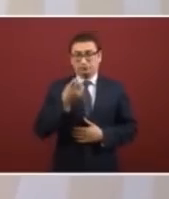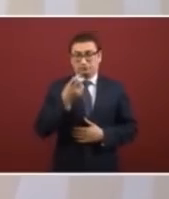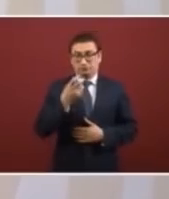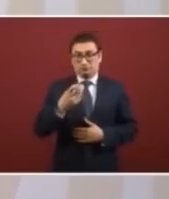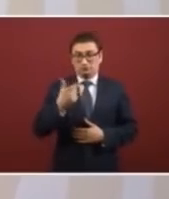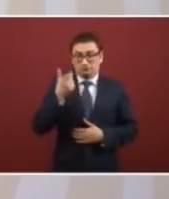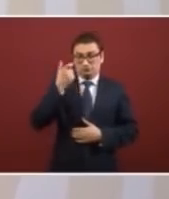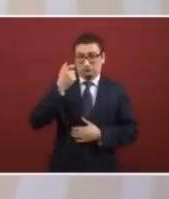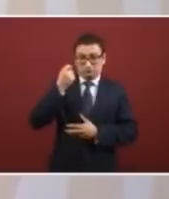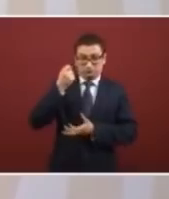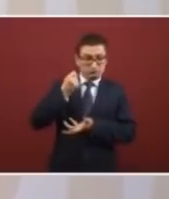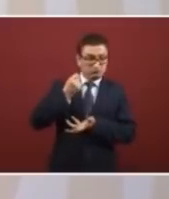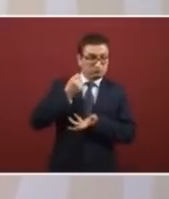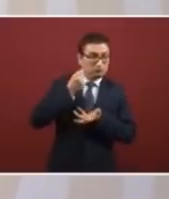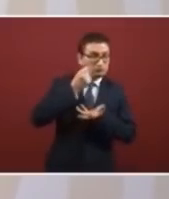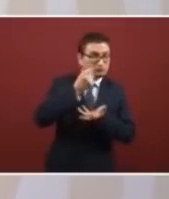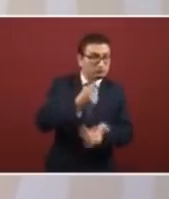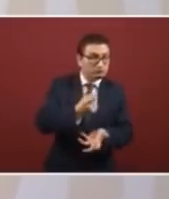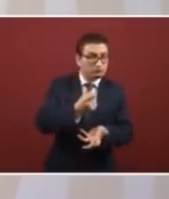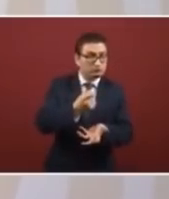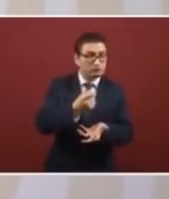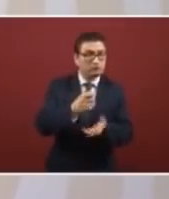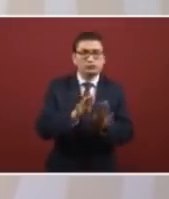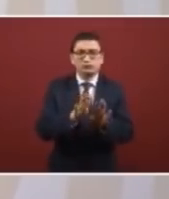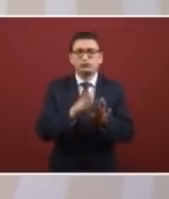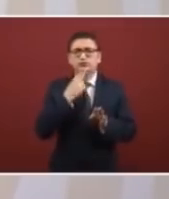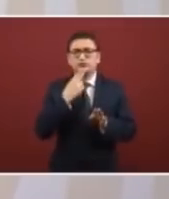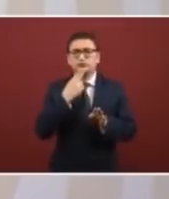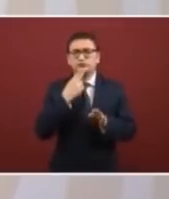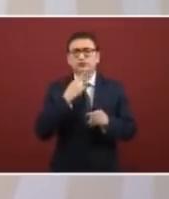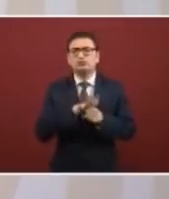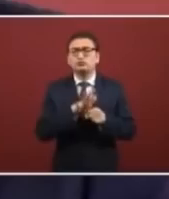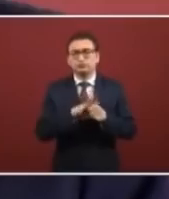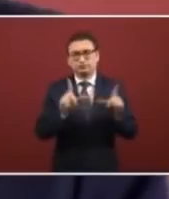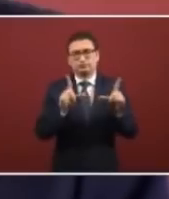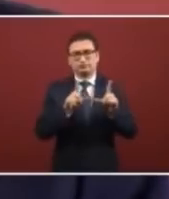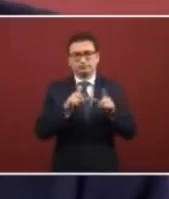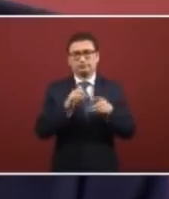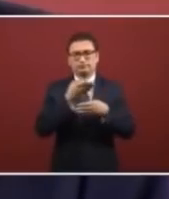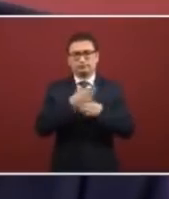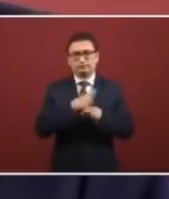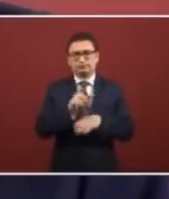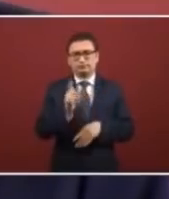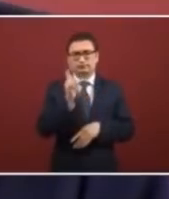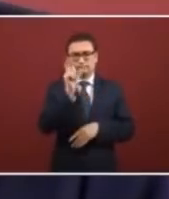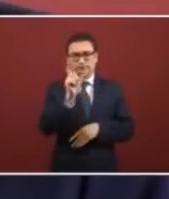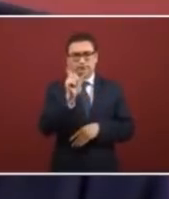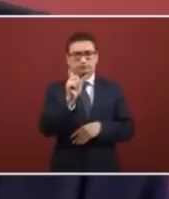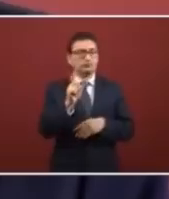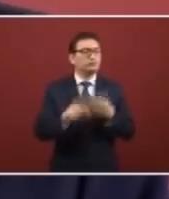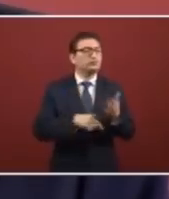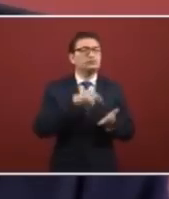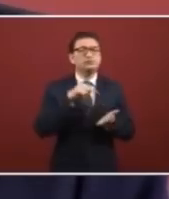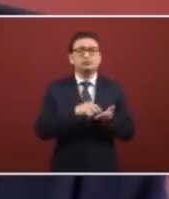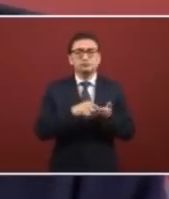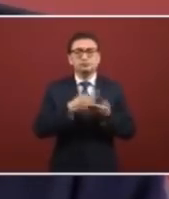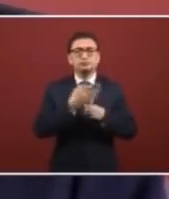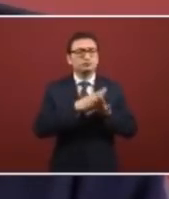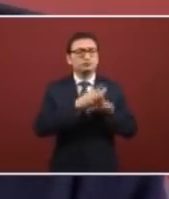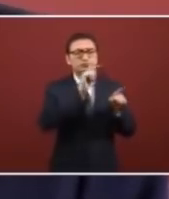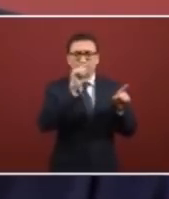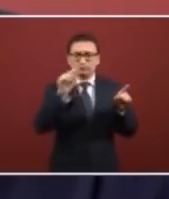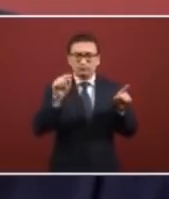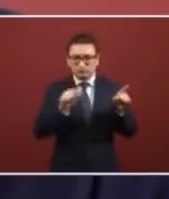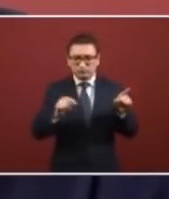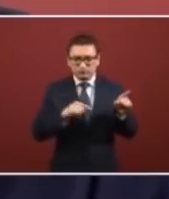pues estamos ahora utilizando tarjetas bancarias donde hay sucursales de bancos.